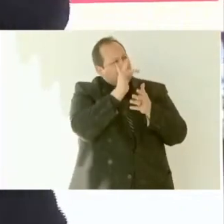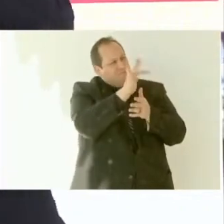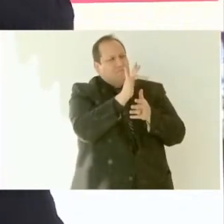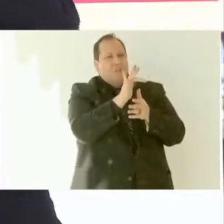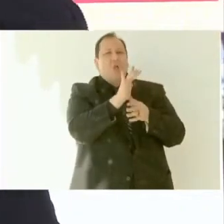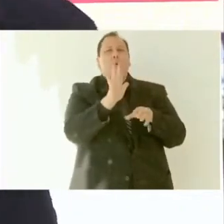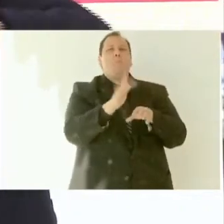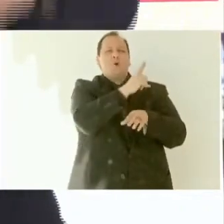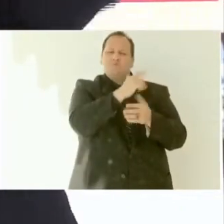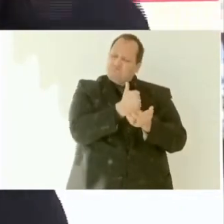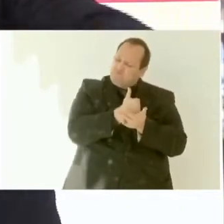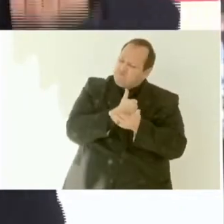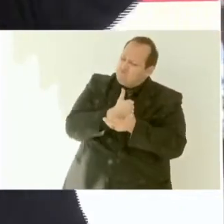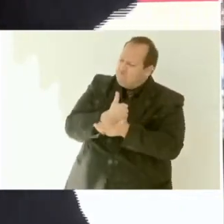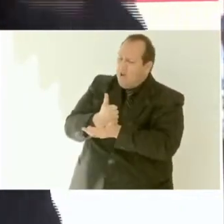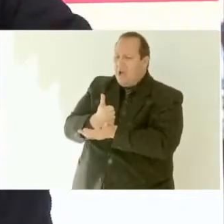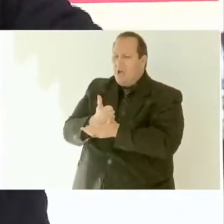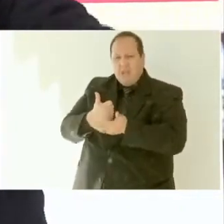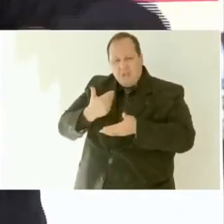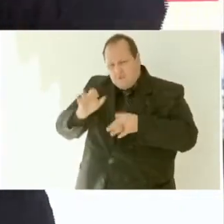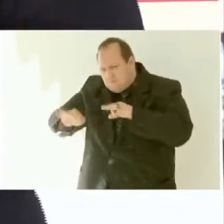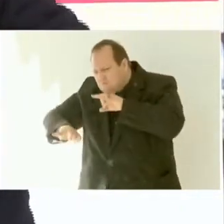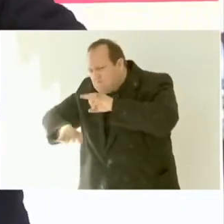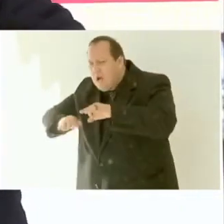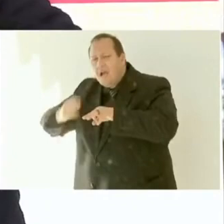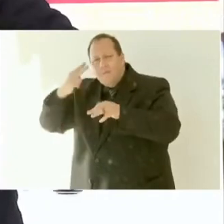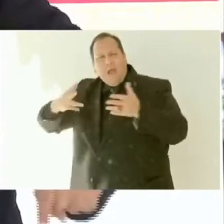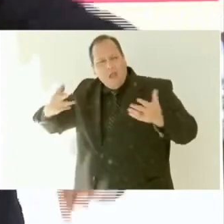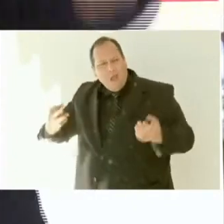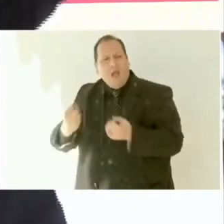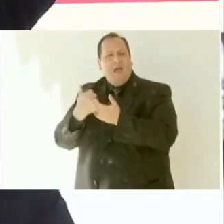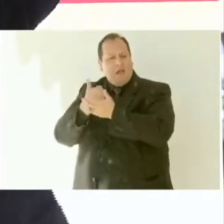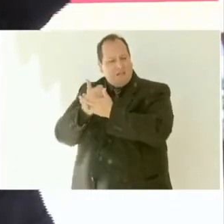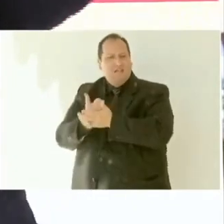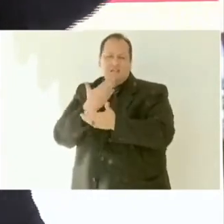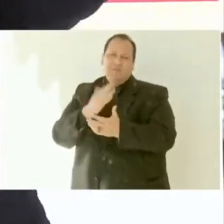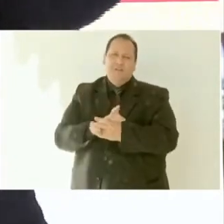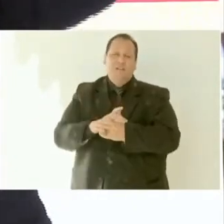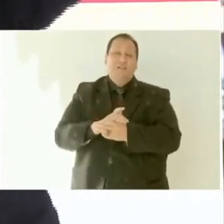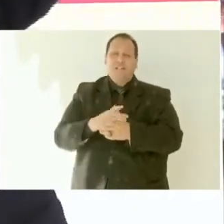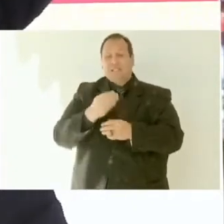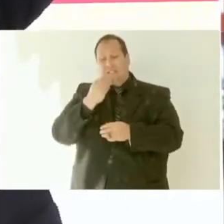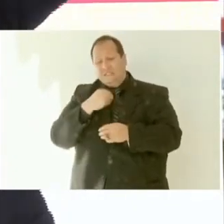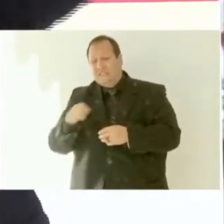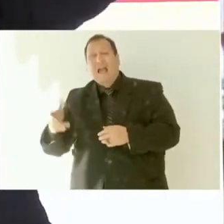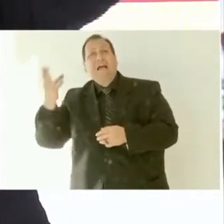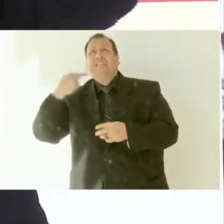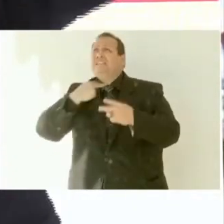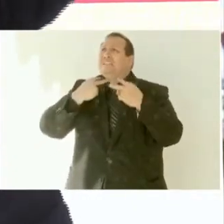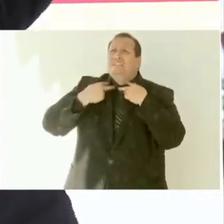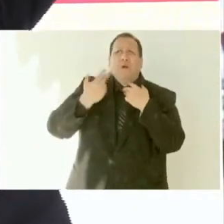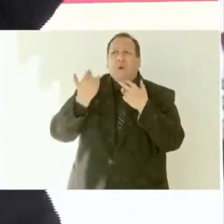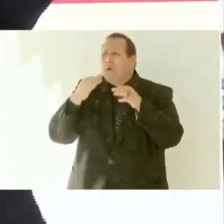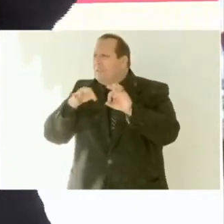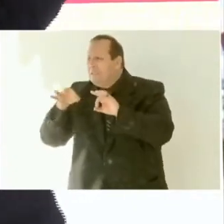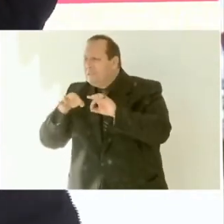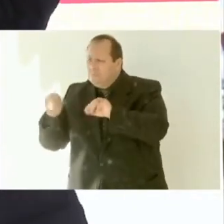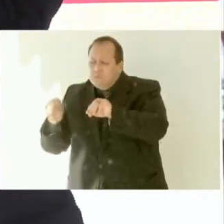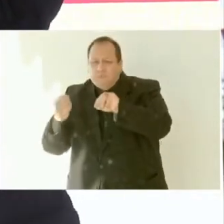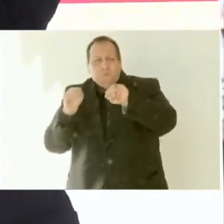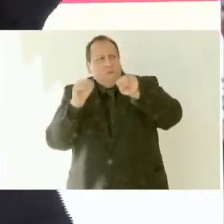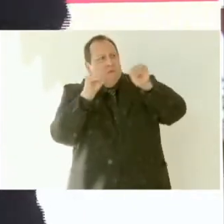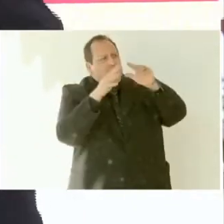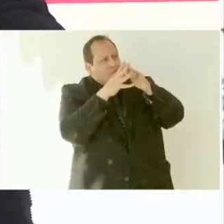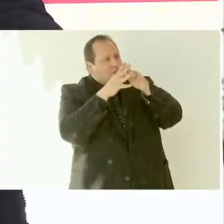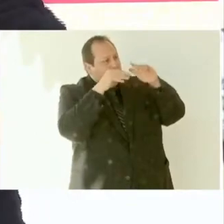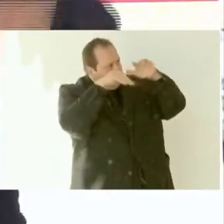como héroes, que están ayudando a México. Se tuvieron que ir por necesidad a buscarse la vida del otro